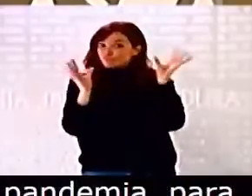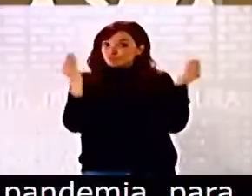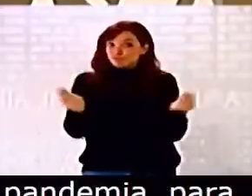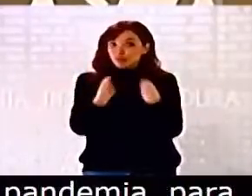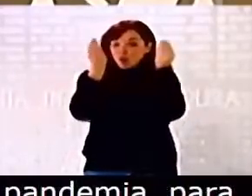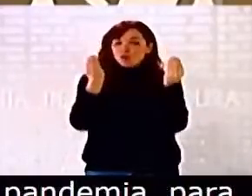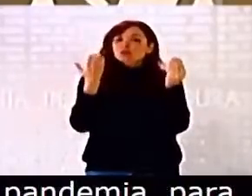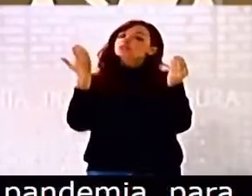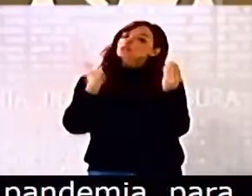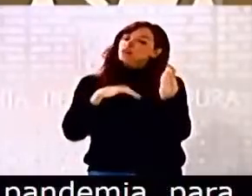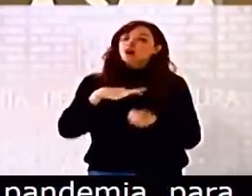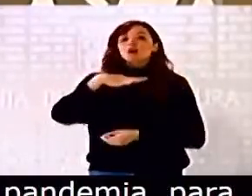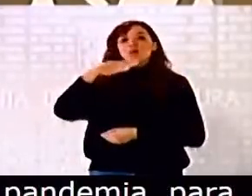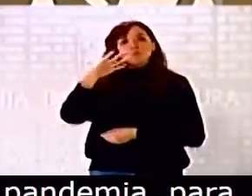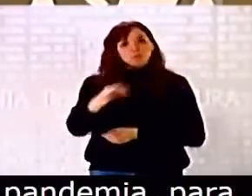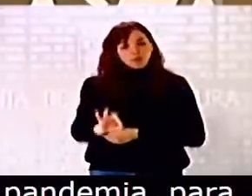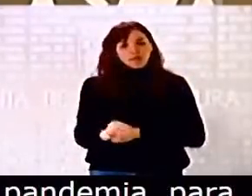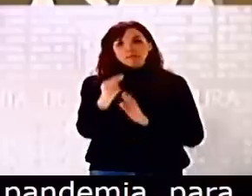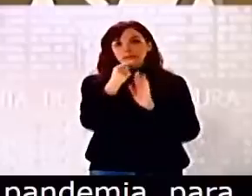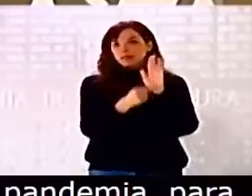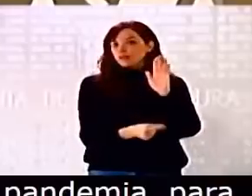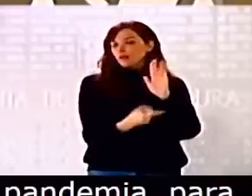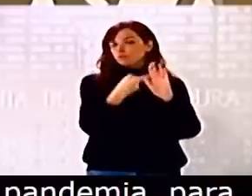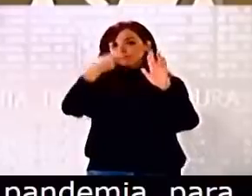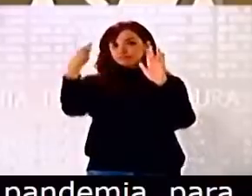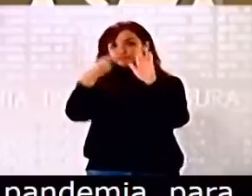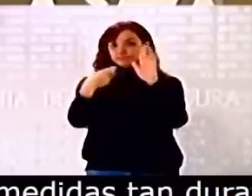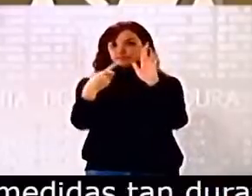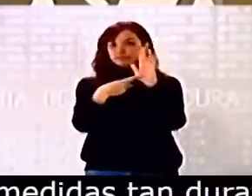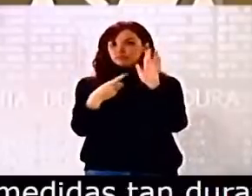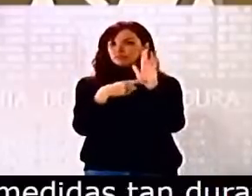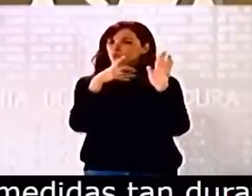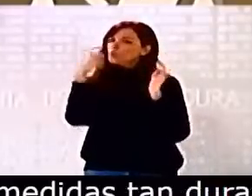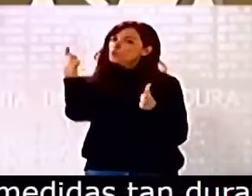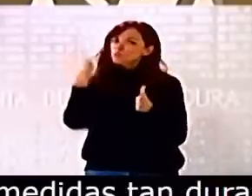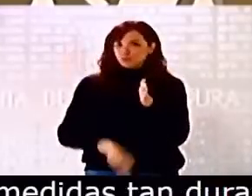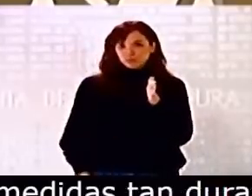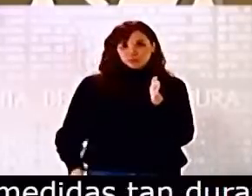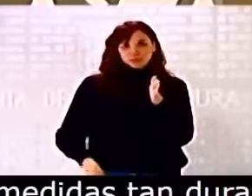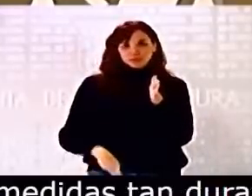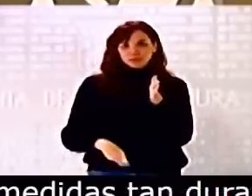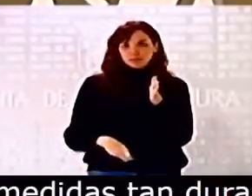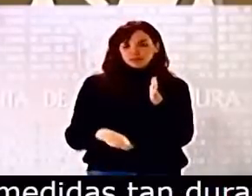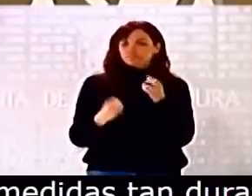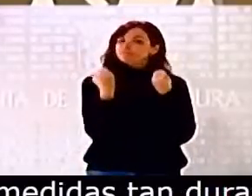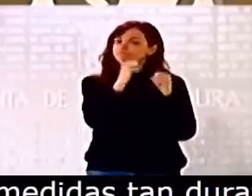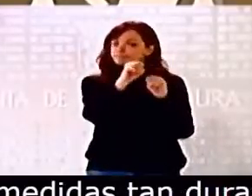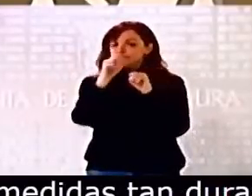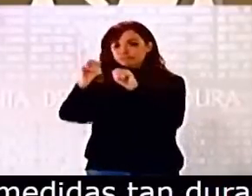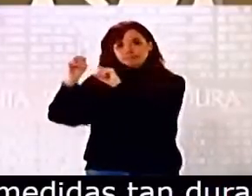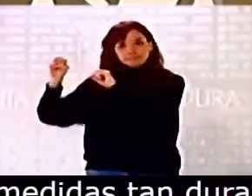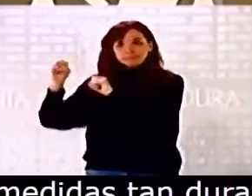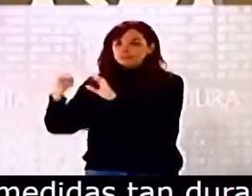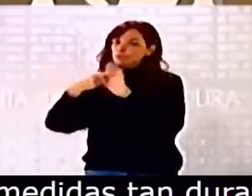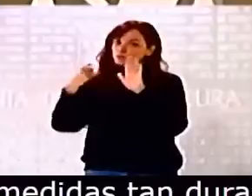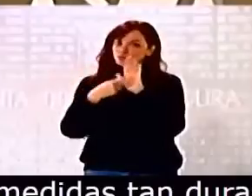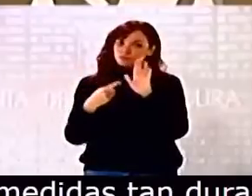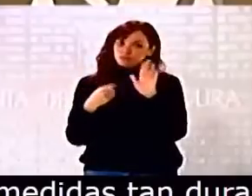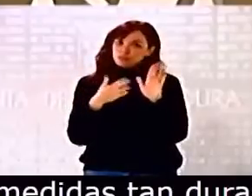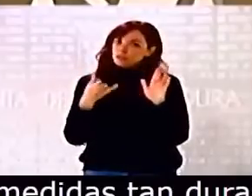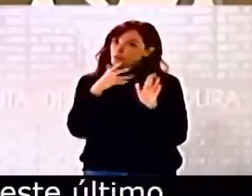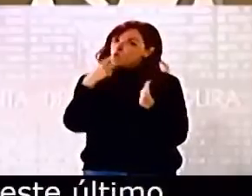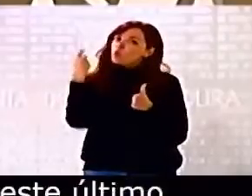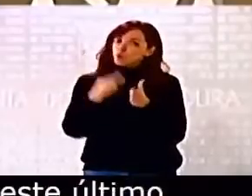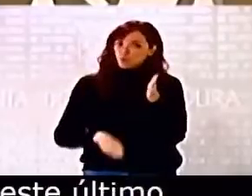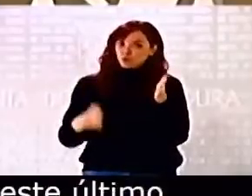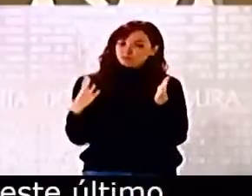podamos levantar las medidas tan duras y tan restrictivas que estamos teniendo que tomar en este último tiempo.